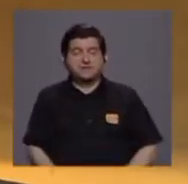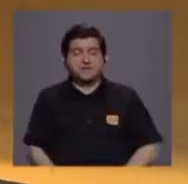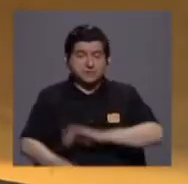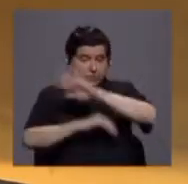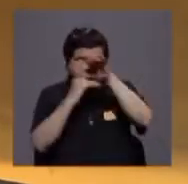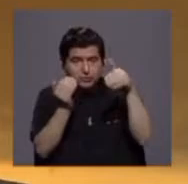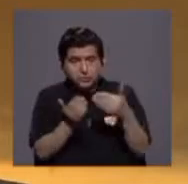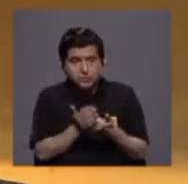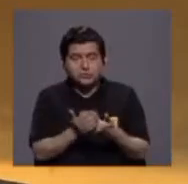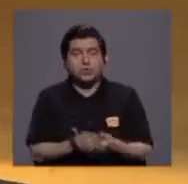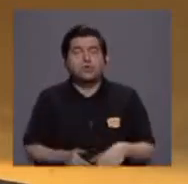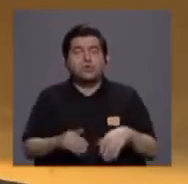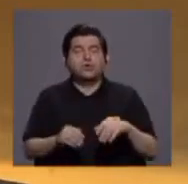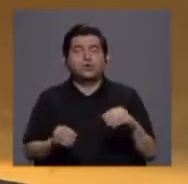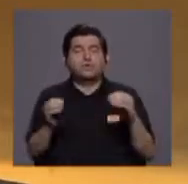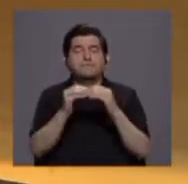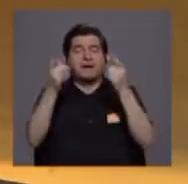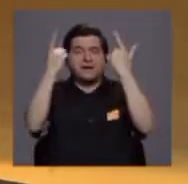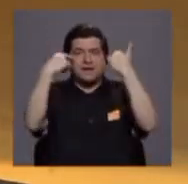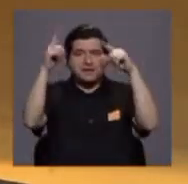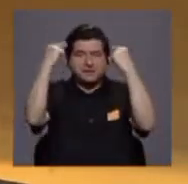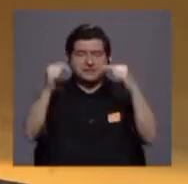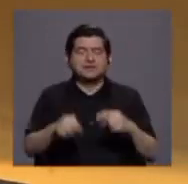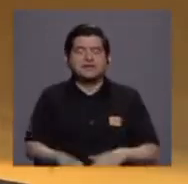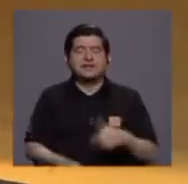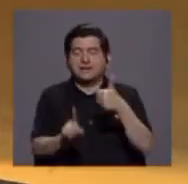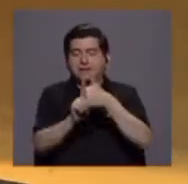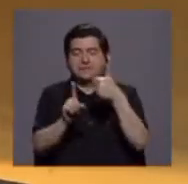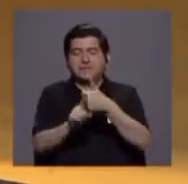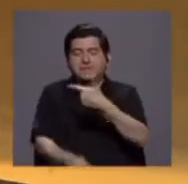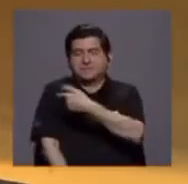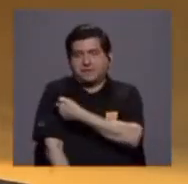jabón pueden ser más eficaces que la vacuna,